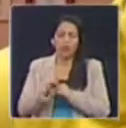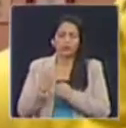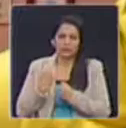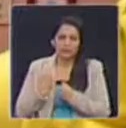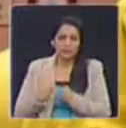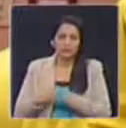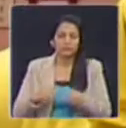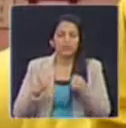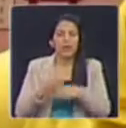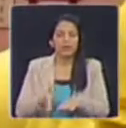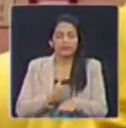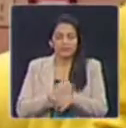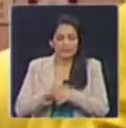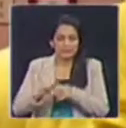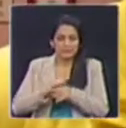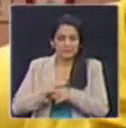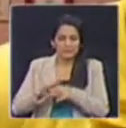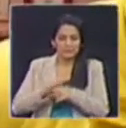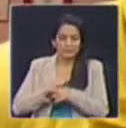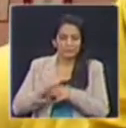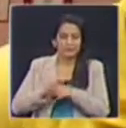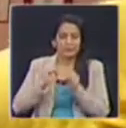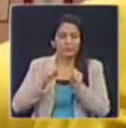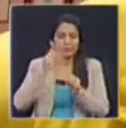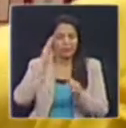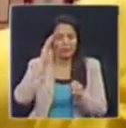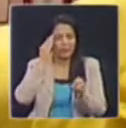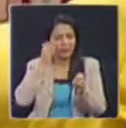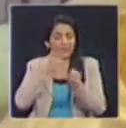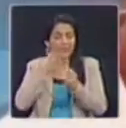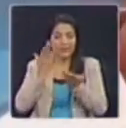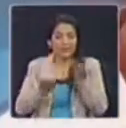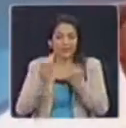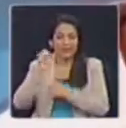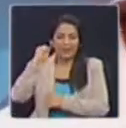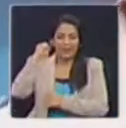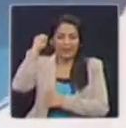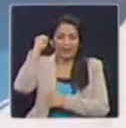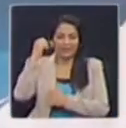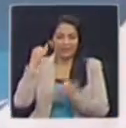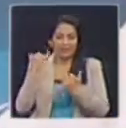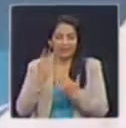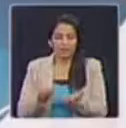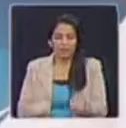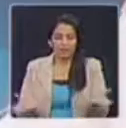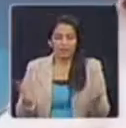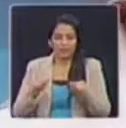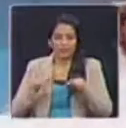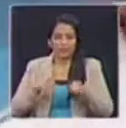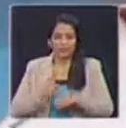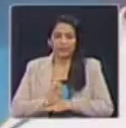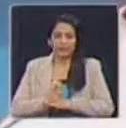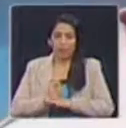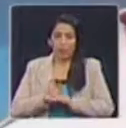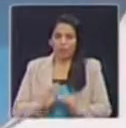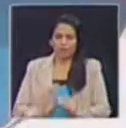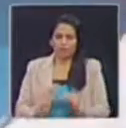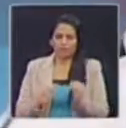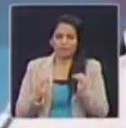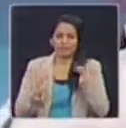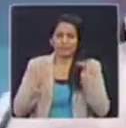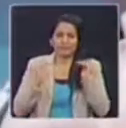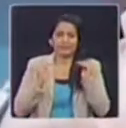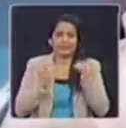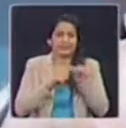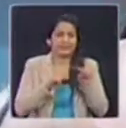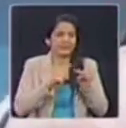y creo que hay una probabilidad muy grande de volver a quedar campeones. Somos potencia ya a nivel panamericano, sudamericano,